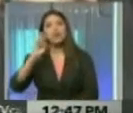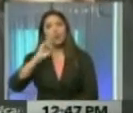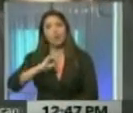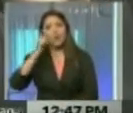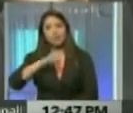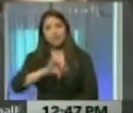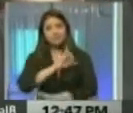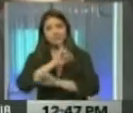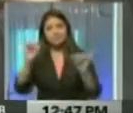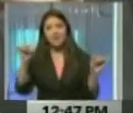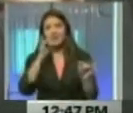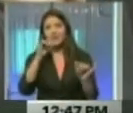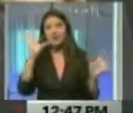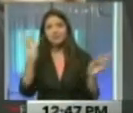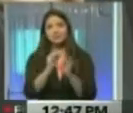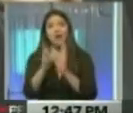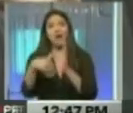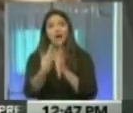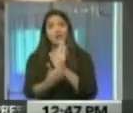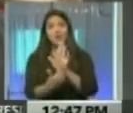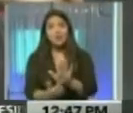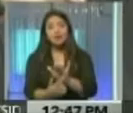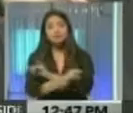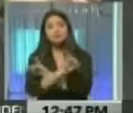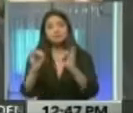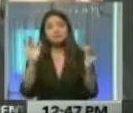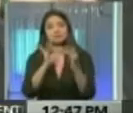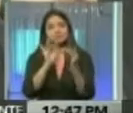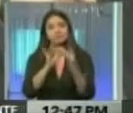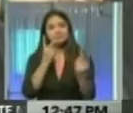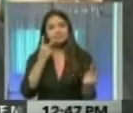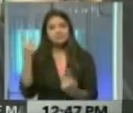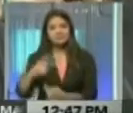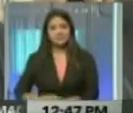bolívares. Es la información que nosotros podemos llevarles y con esto retornamos nuevamente el pase a los estudios de la noticia. Adelante.